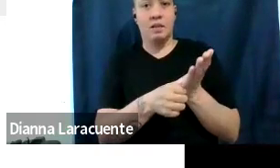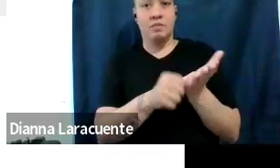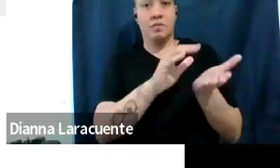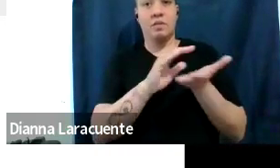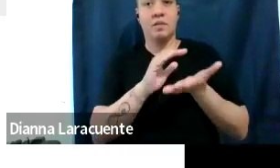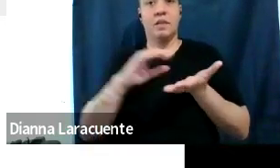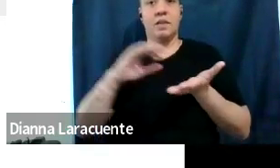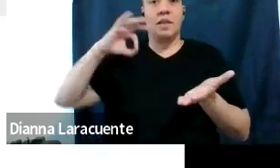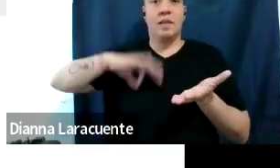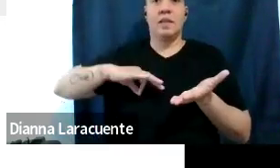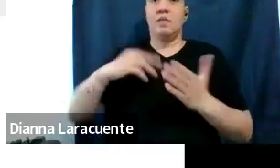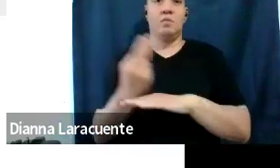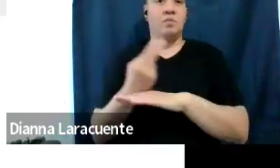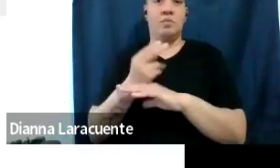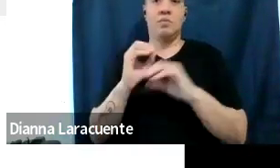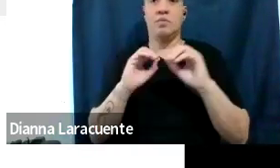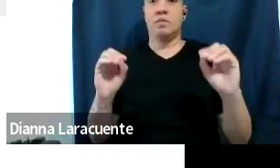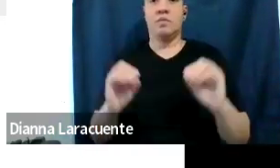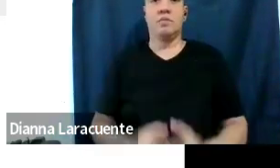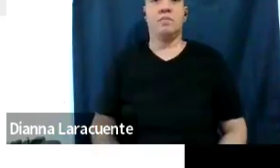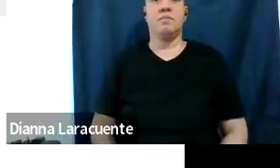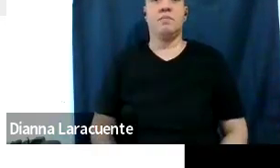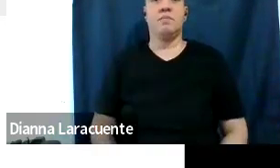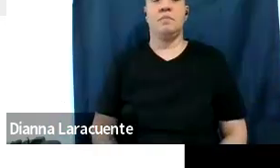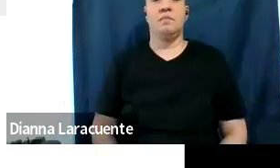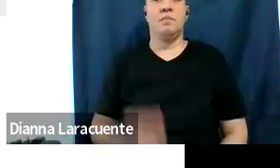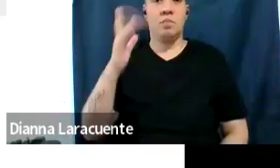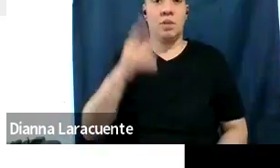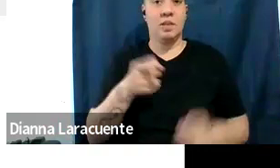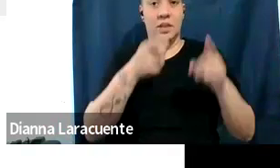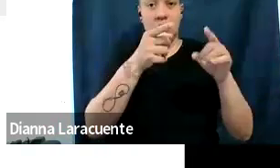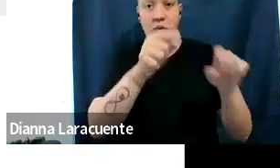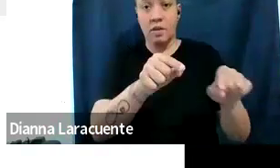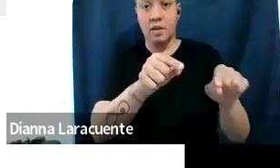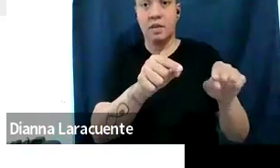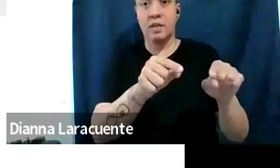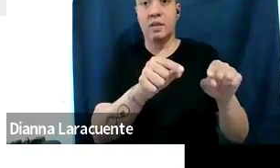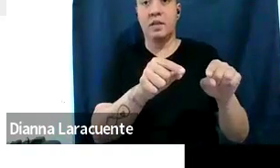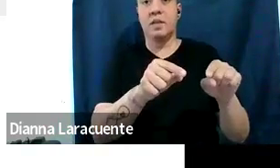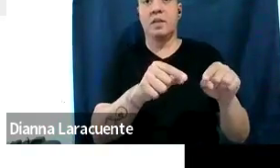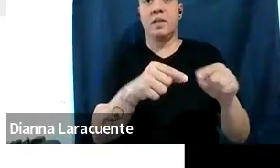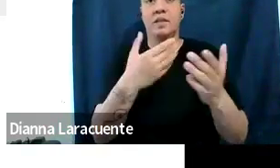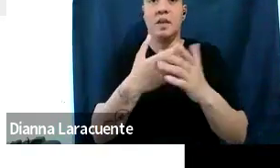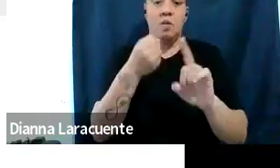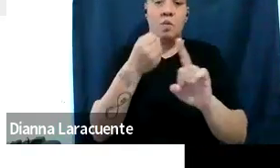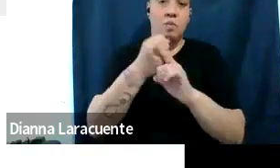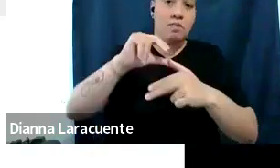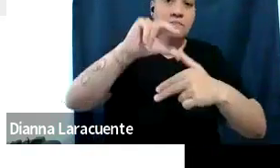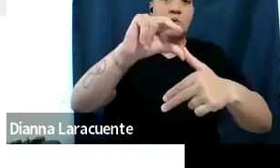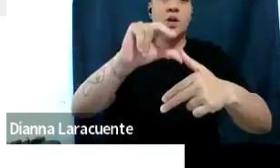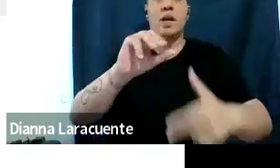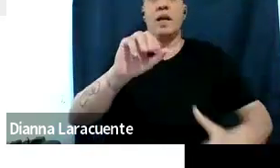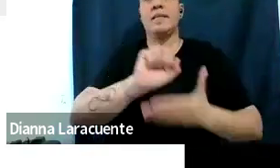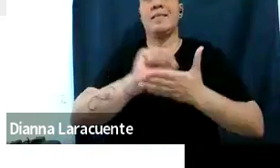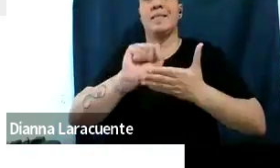sin usar. No cobró un vellón porque estando allí llegó San Ciriaco a